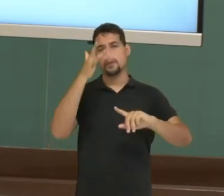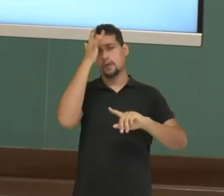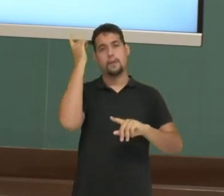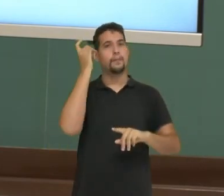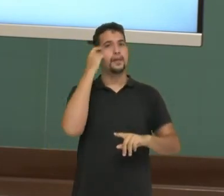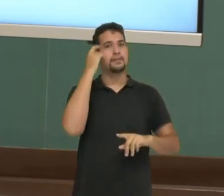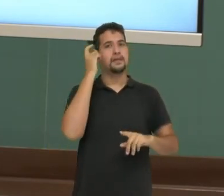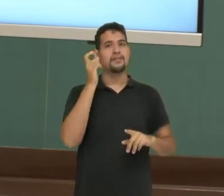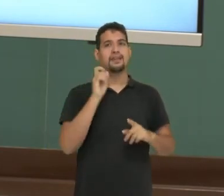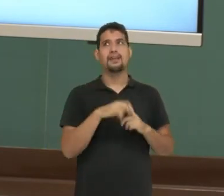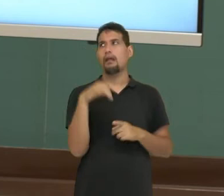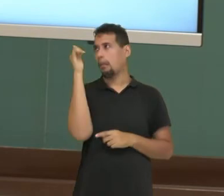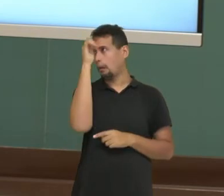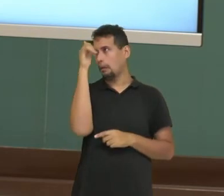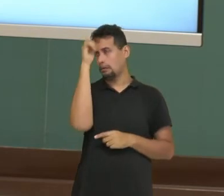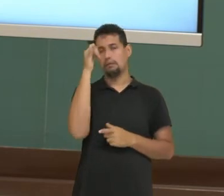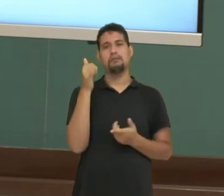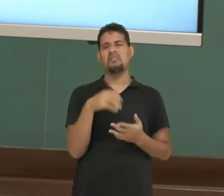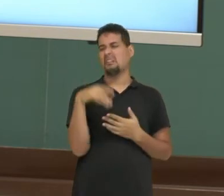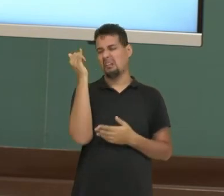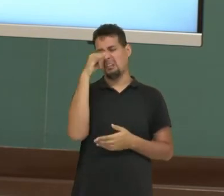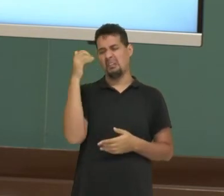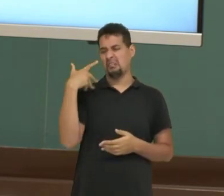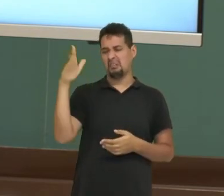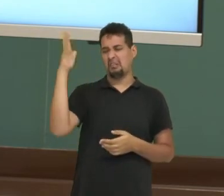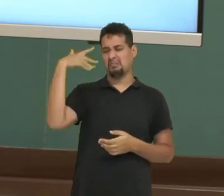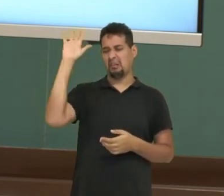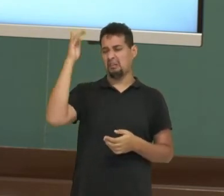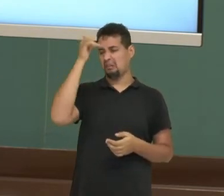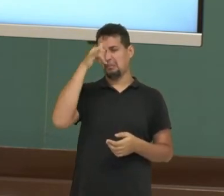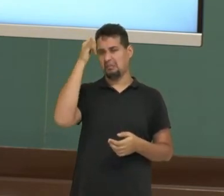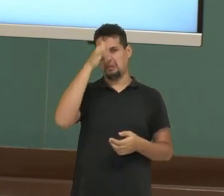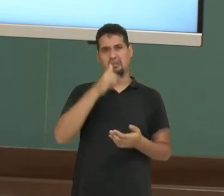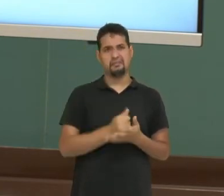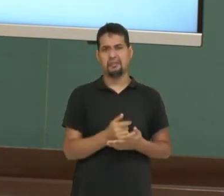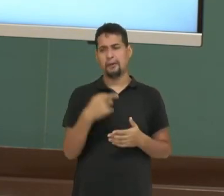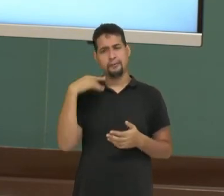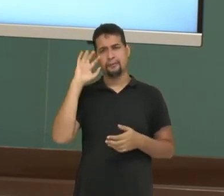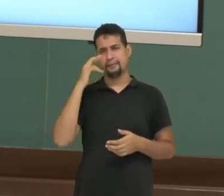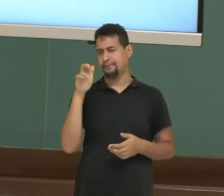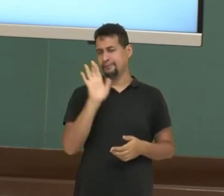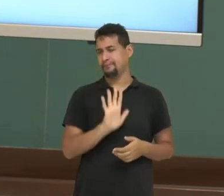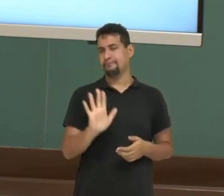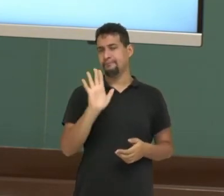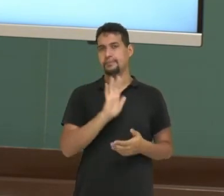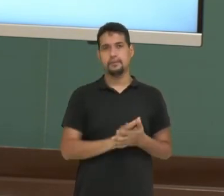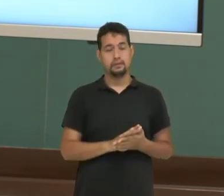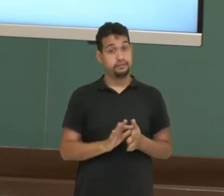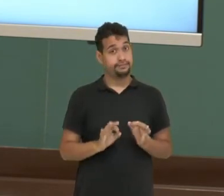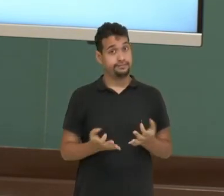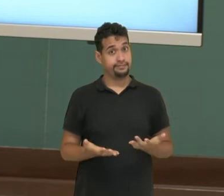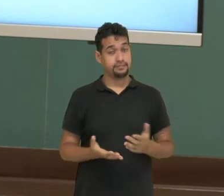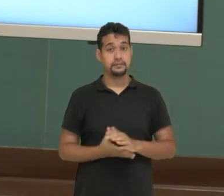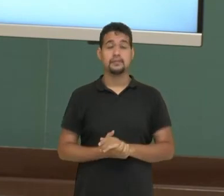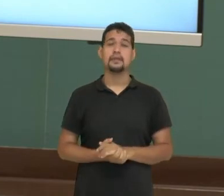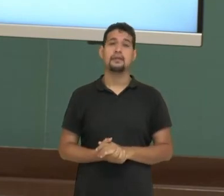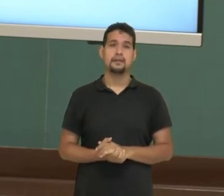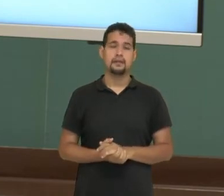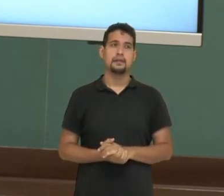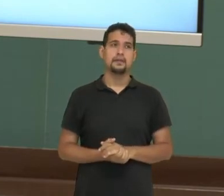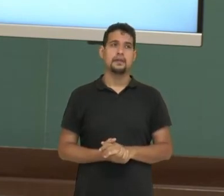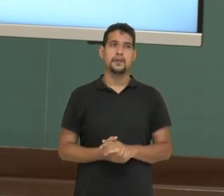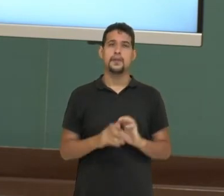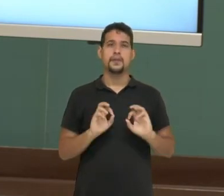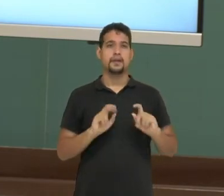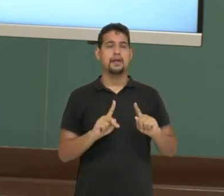era uma tonteria, era uma bobeira esse negócio de aquecimento global, que aconteceu na Rússia, certo?